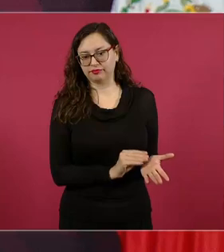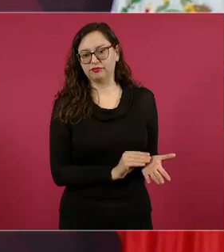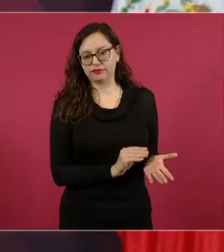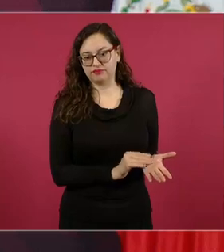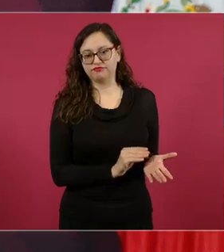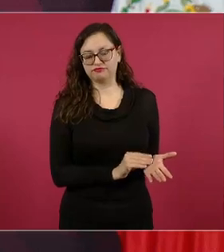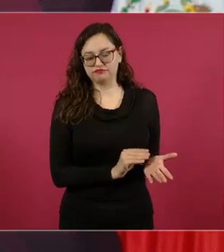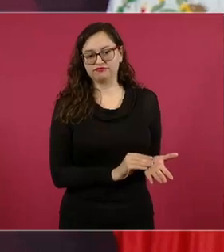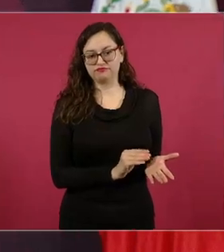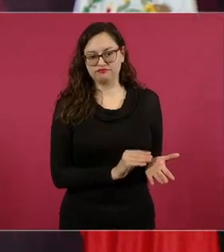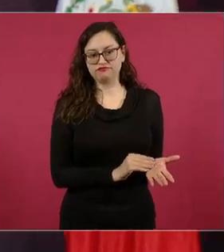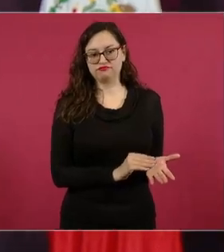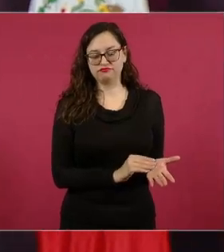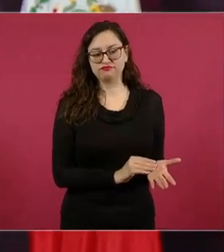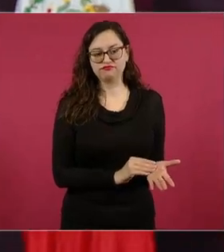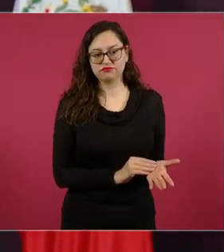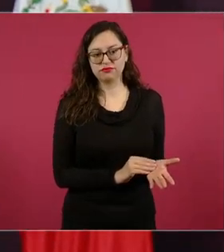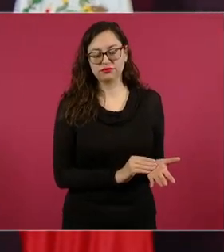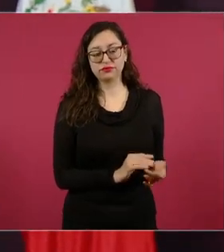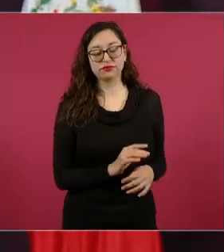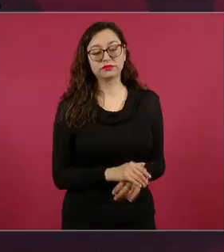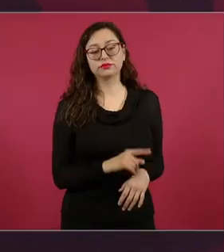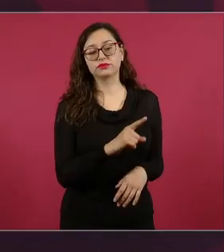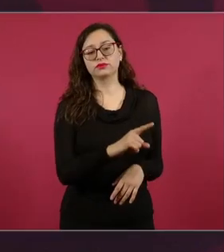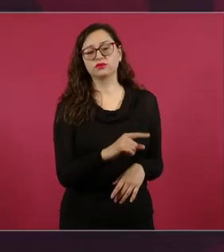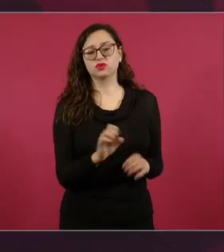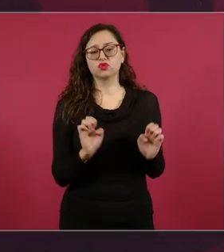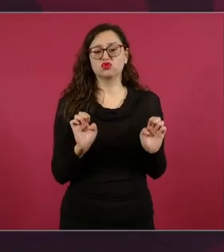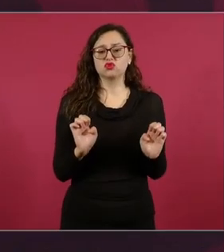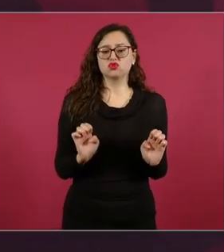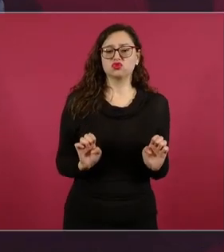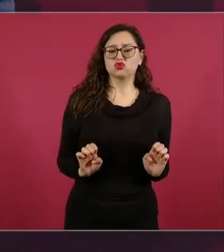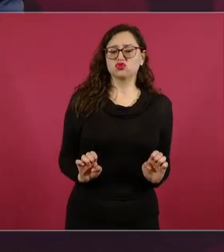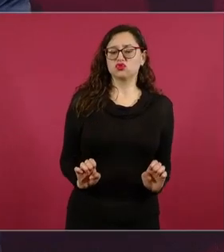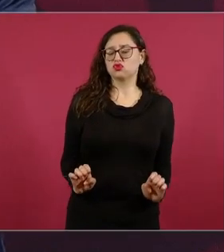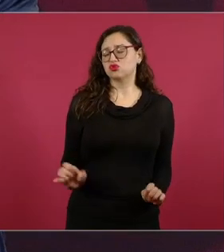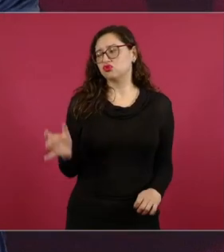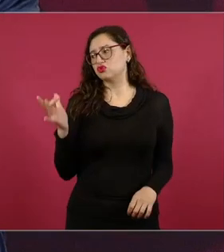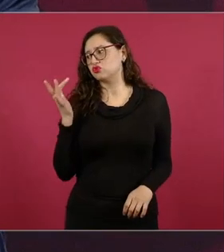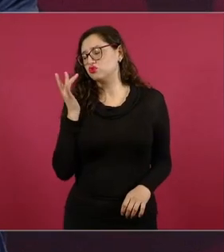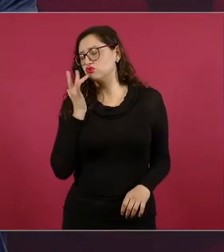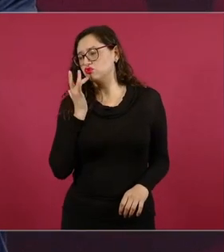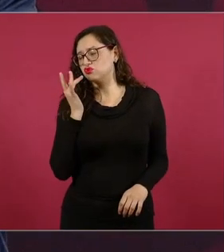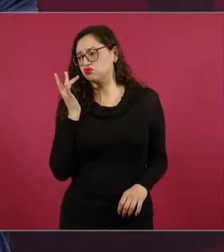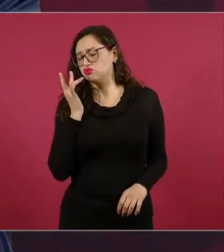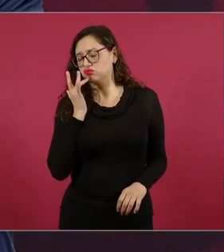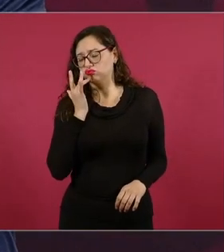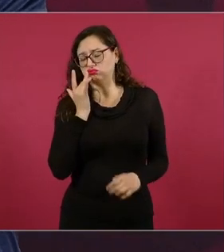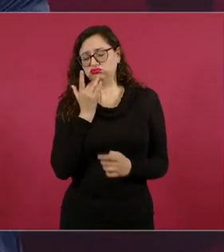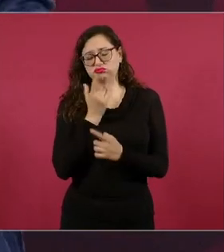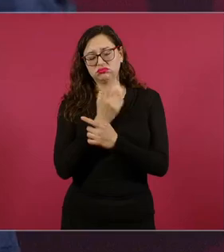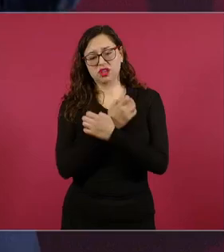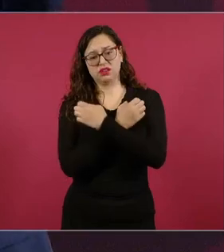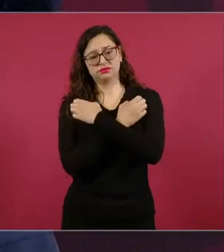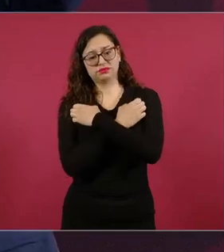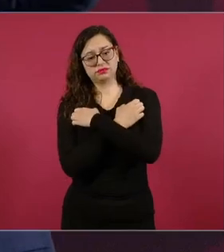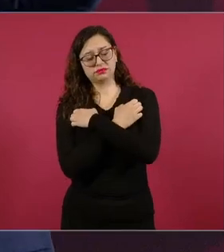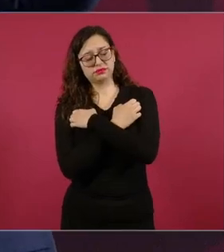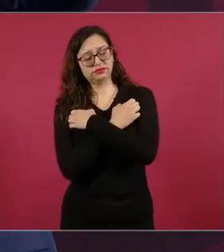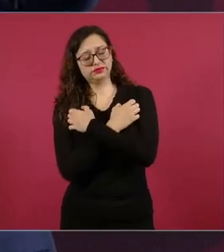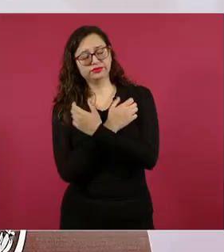que siguen el manual de Carreño y la